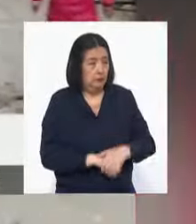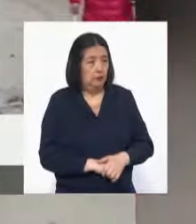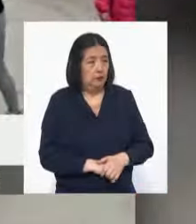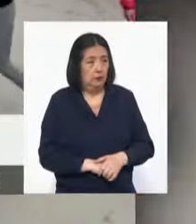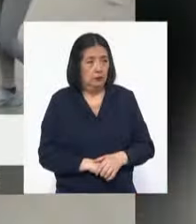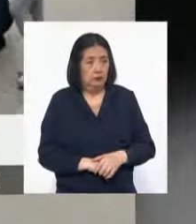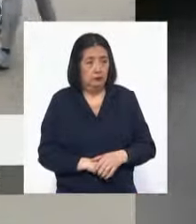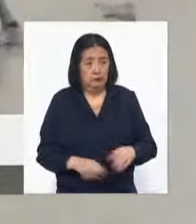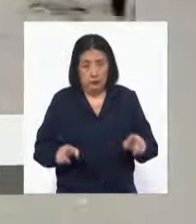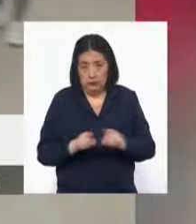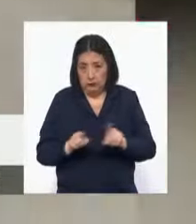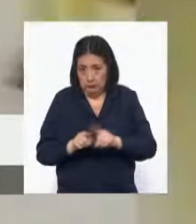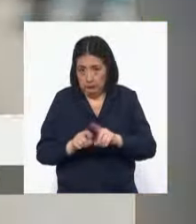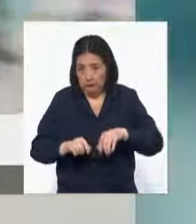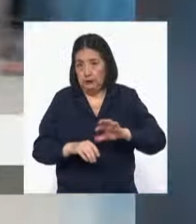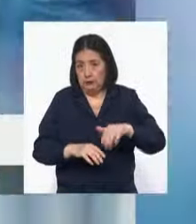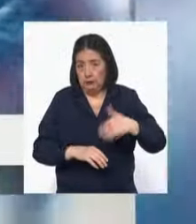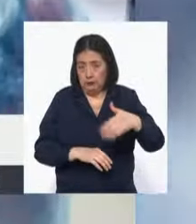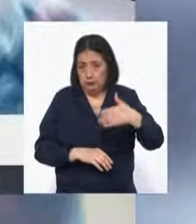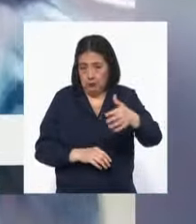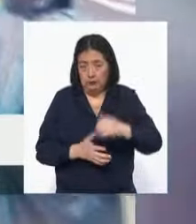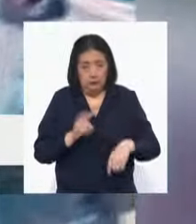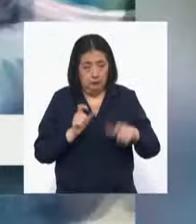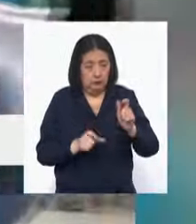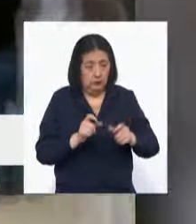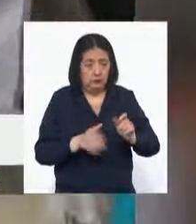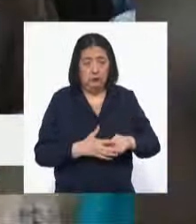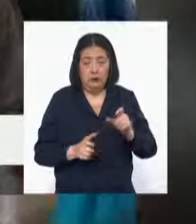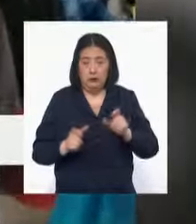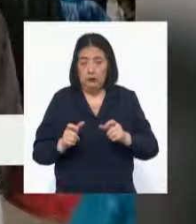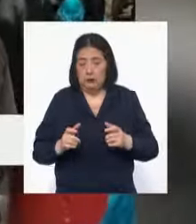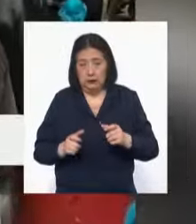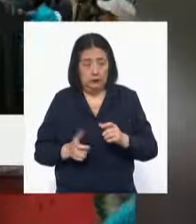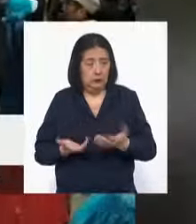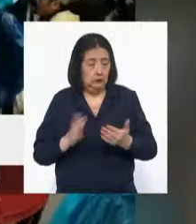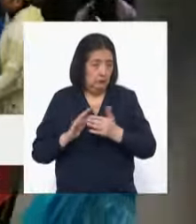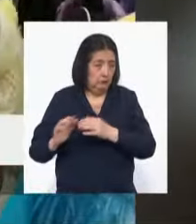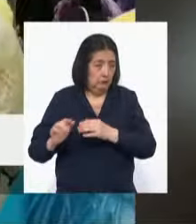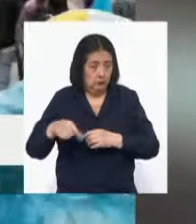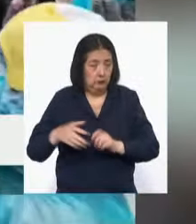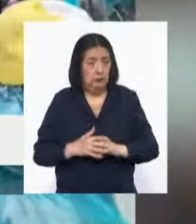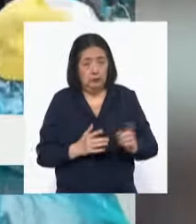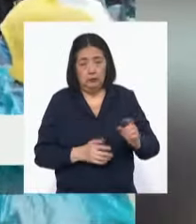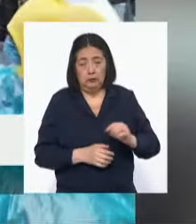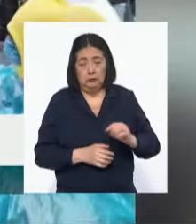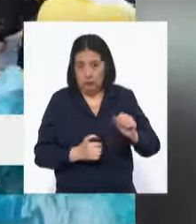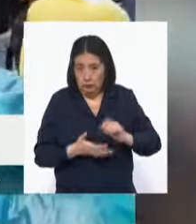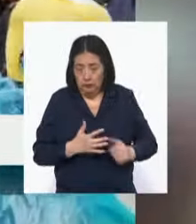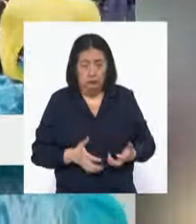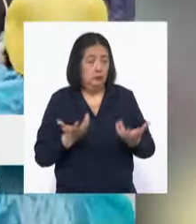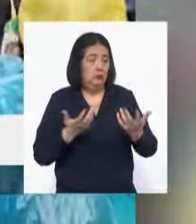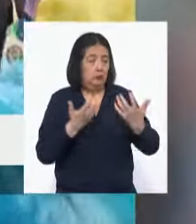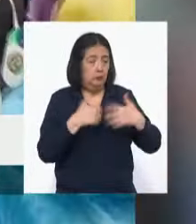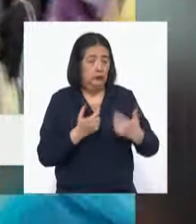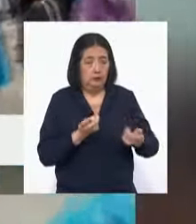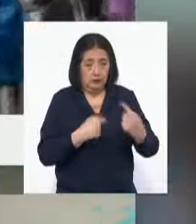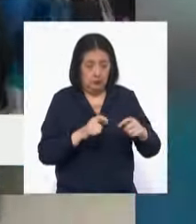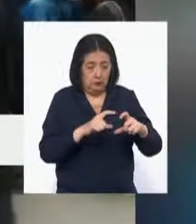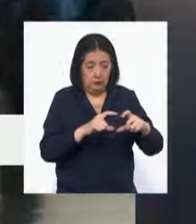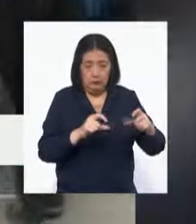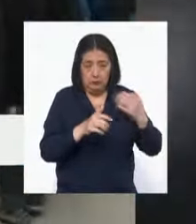que están pasando también las horas, los manifestantes, la población que se está manifestando contra la tercerización de la venta de boletos hacia Machu